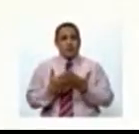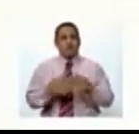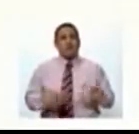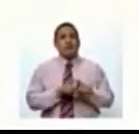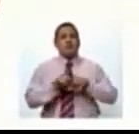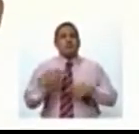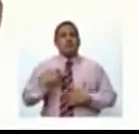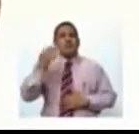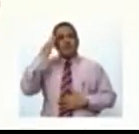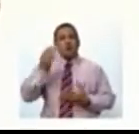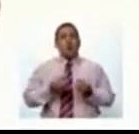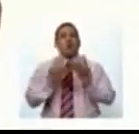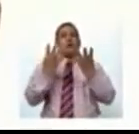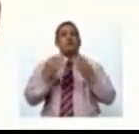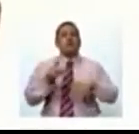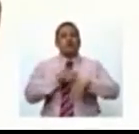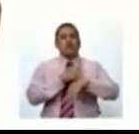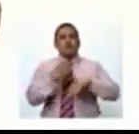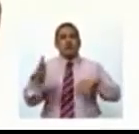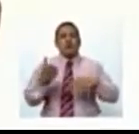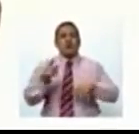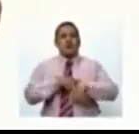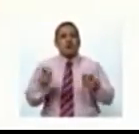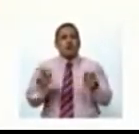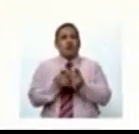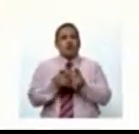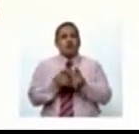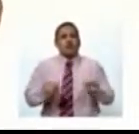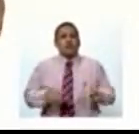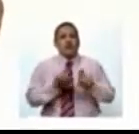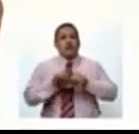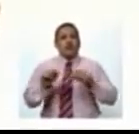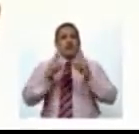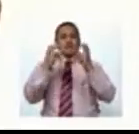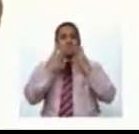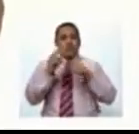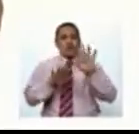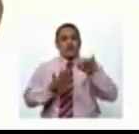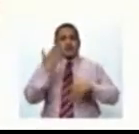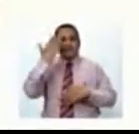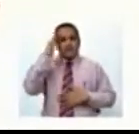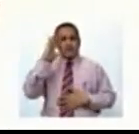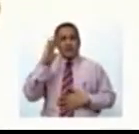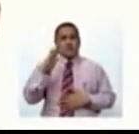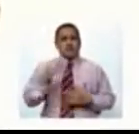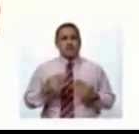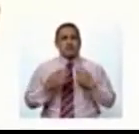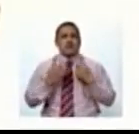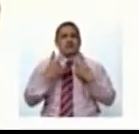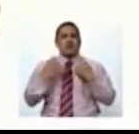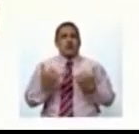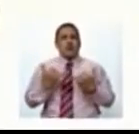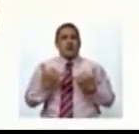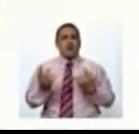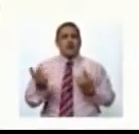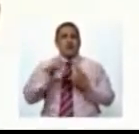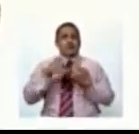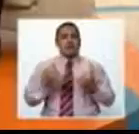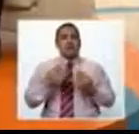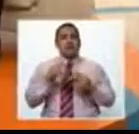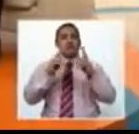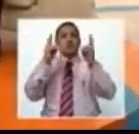para saber cuánto plazo le da. O sea, eso quiere decir que le puede dar menos plazo. Como en este caso que le dio 15 días. Eso. Entonces, ese